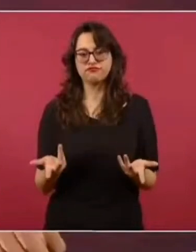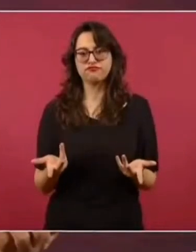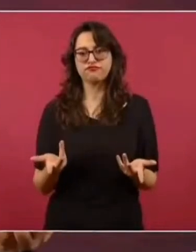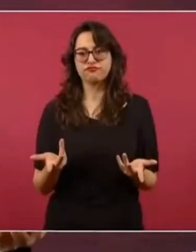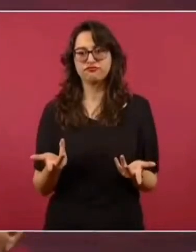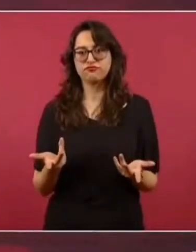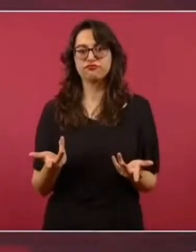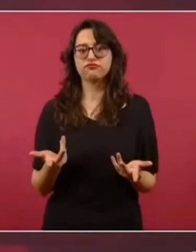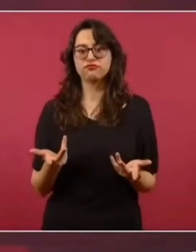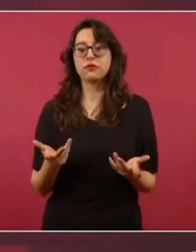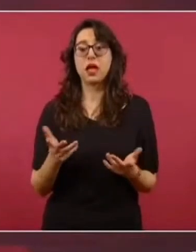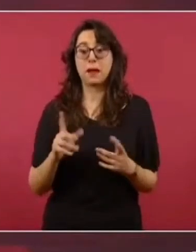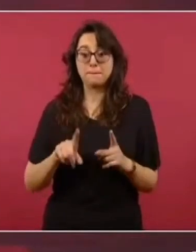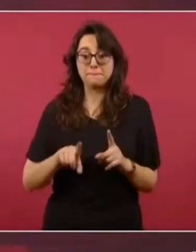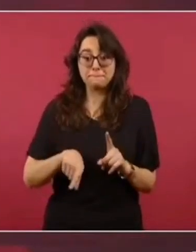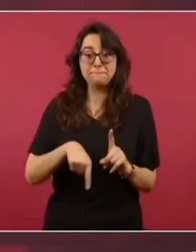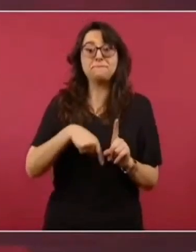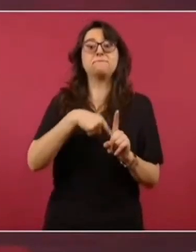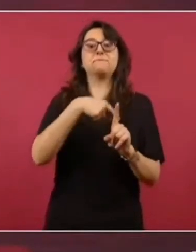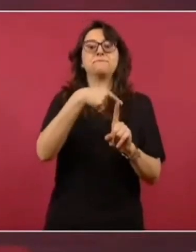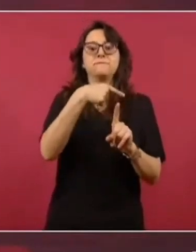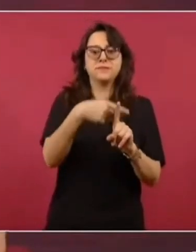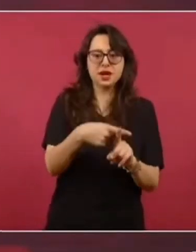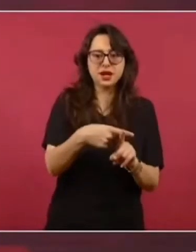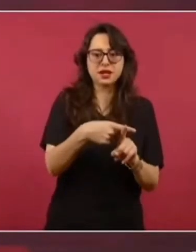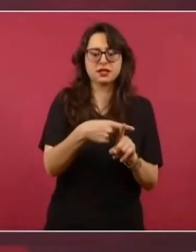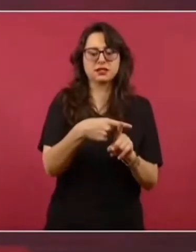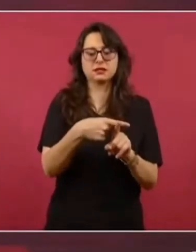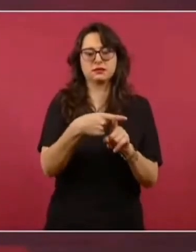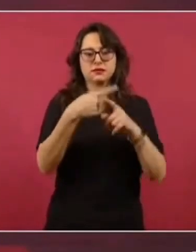con profesionalismo, con